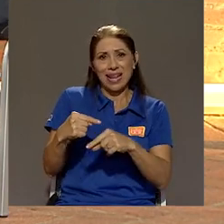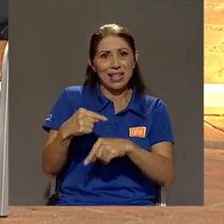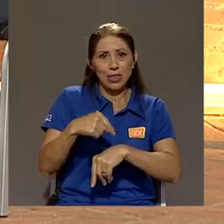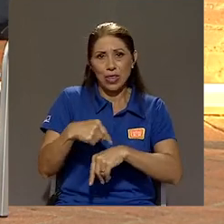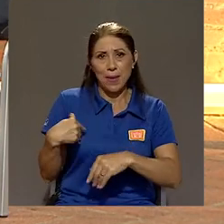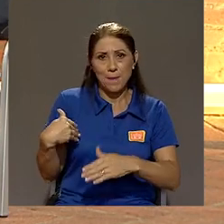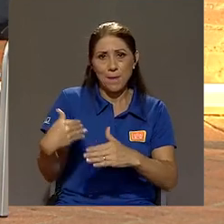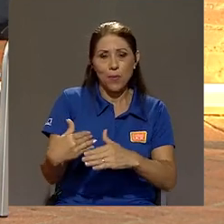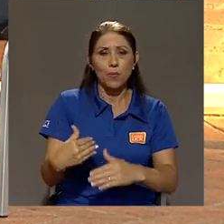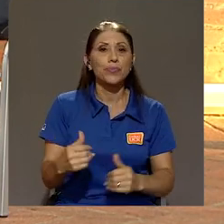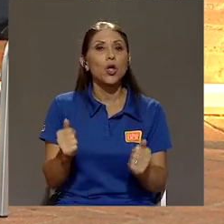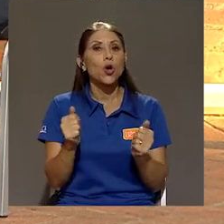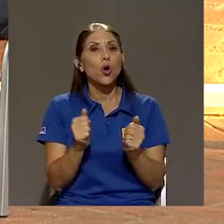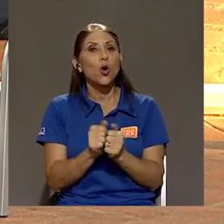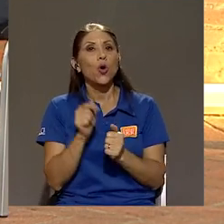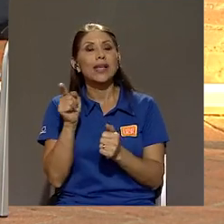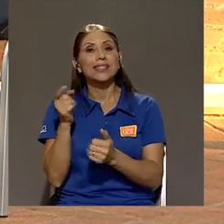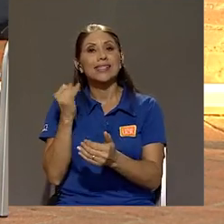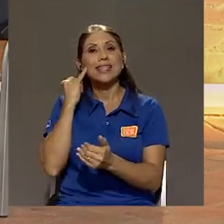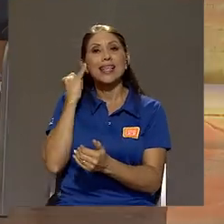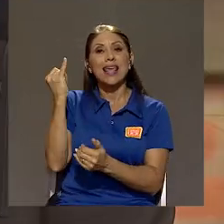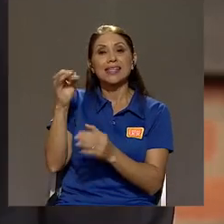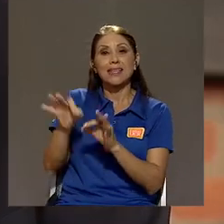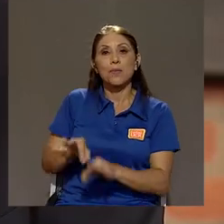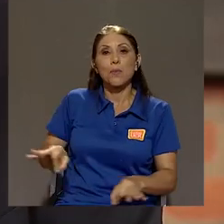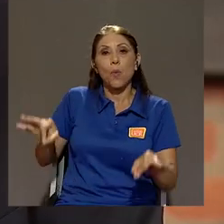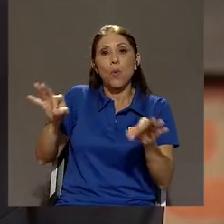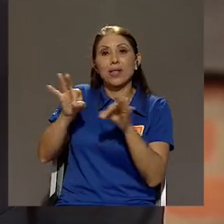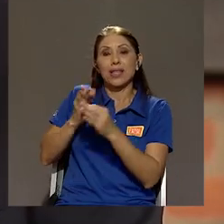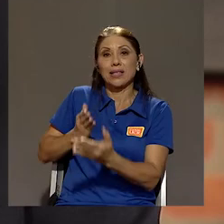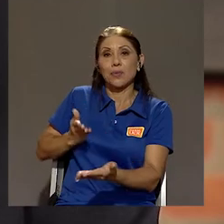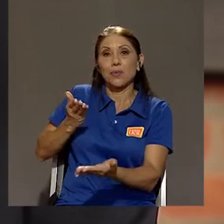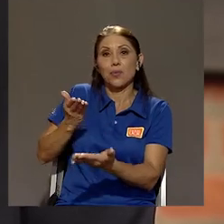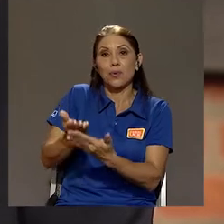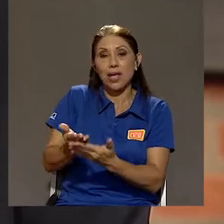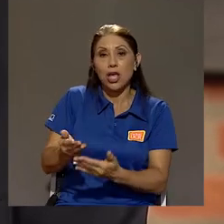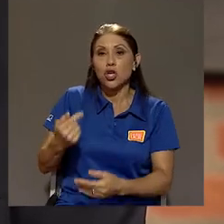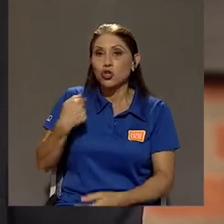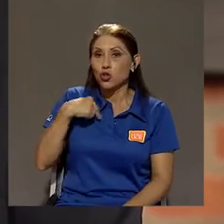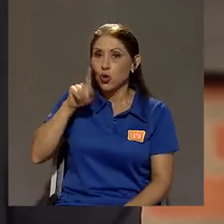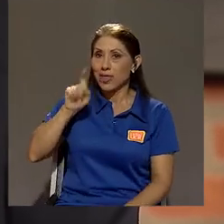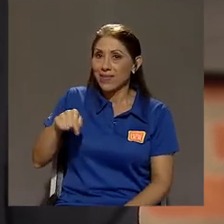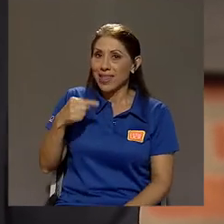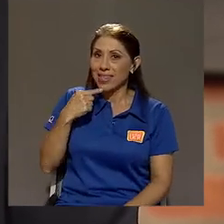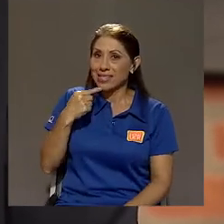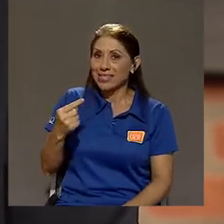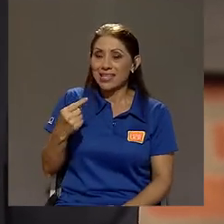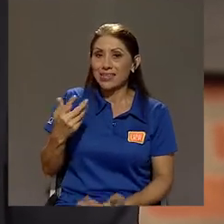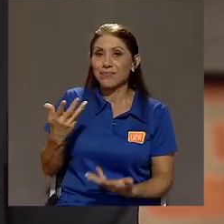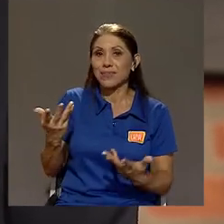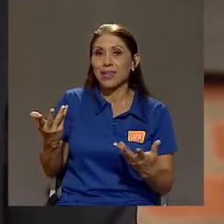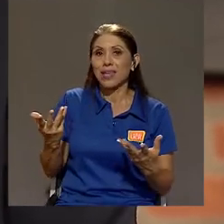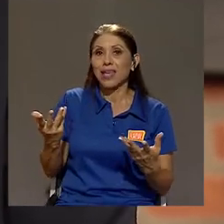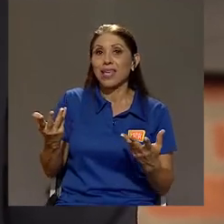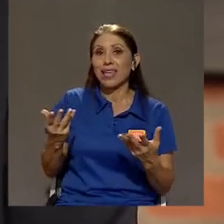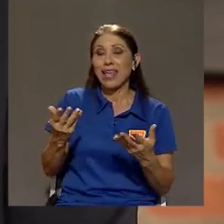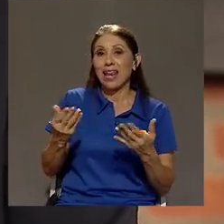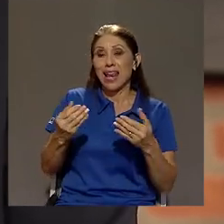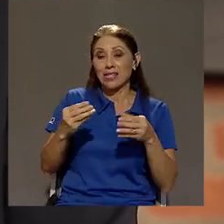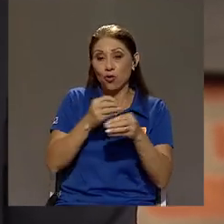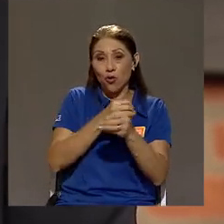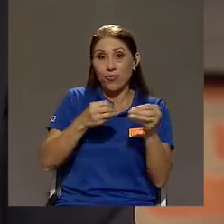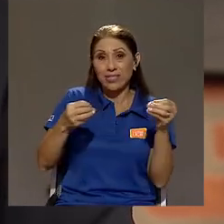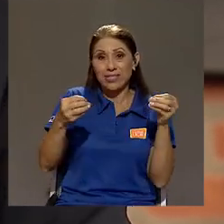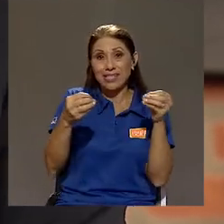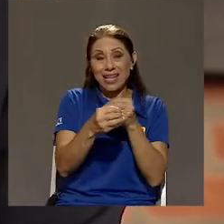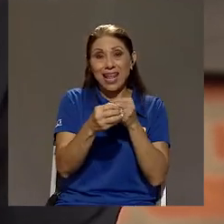ideas tan importantes que ustedes plantearon, yo debería haber dicho que desaparezca las oficinas en